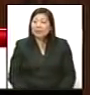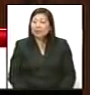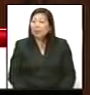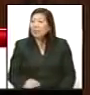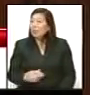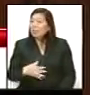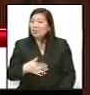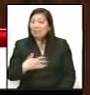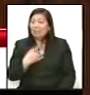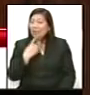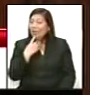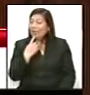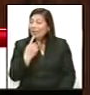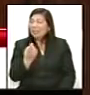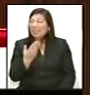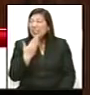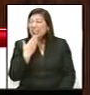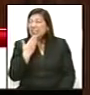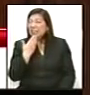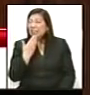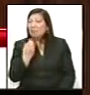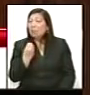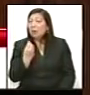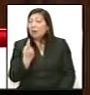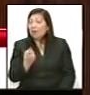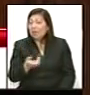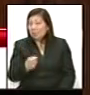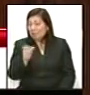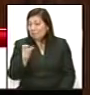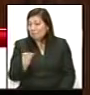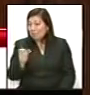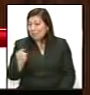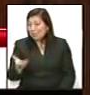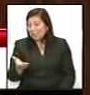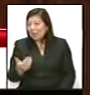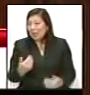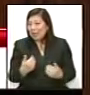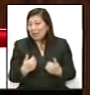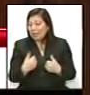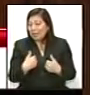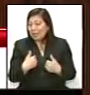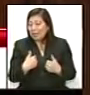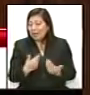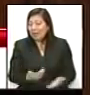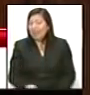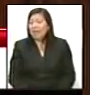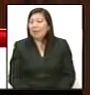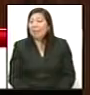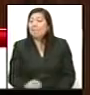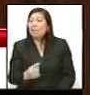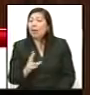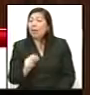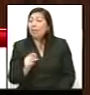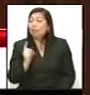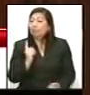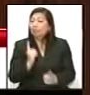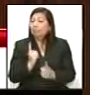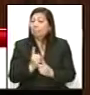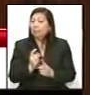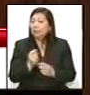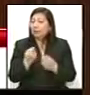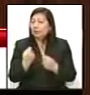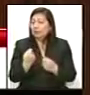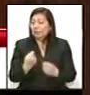se puede decir quiénes son. ¿Por qué? Porque son personas que tienen que guardarse para no ser objeto de presión